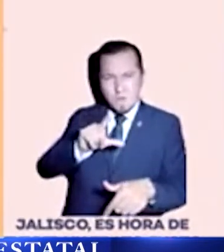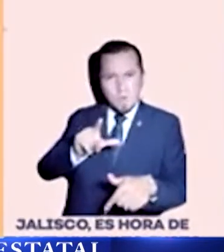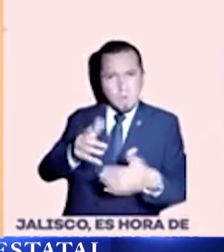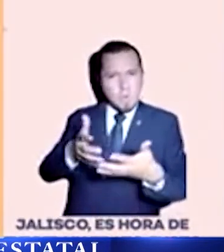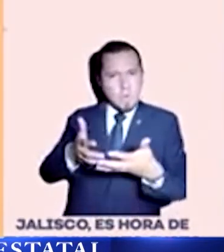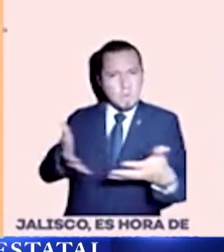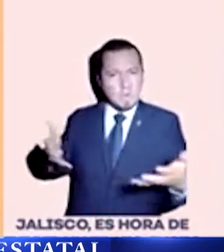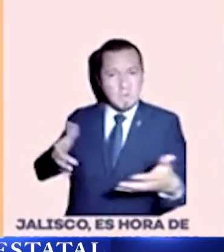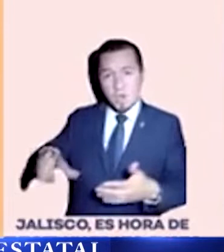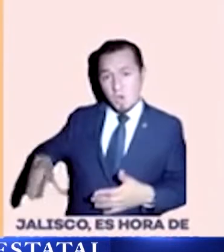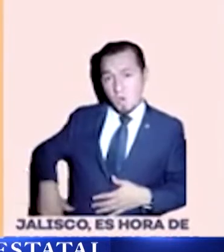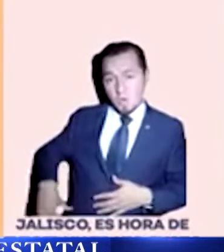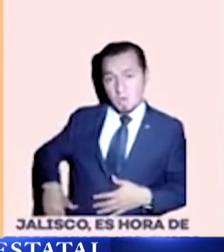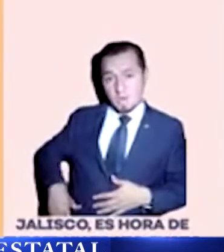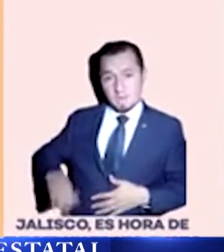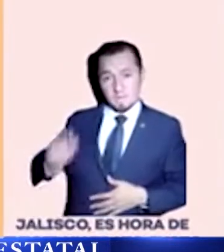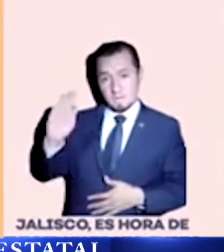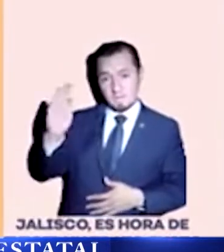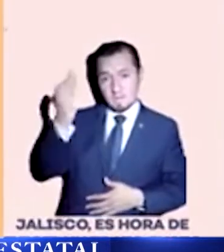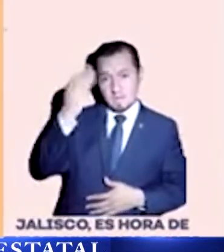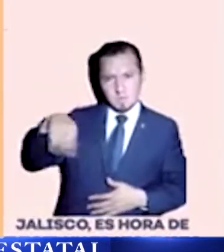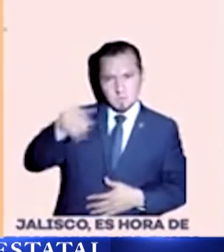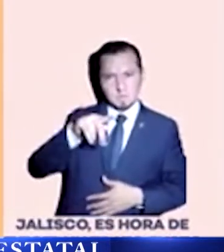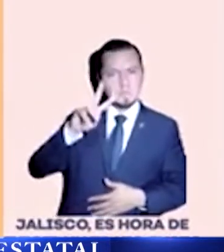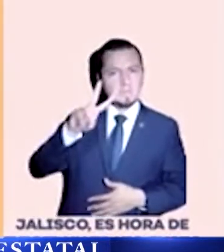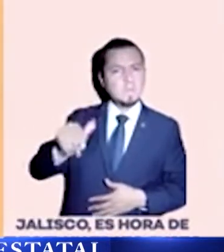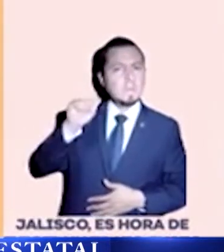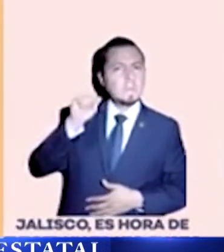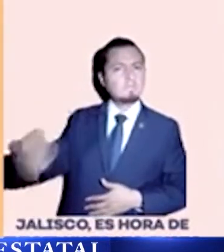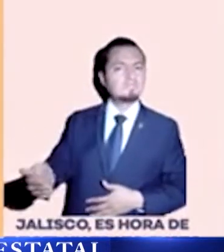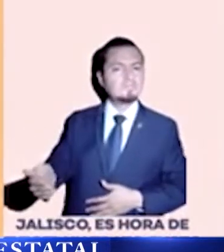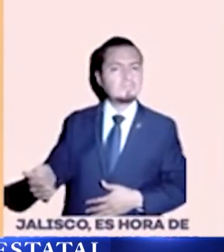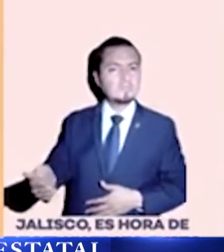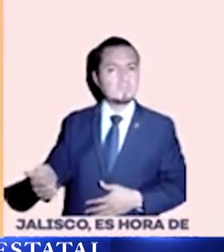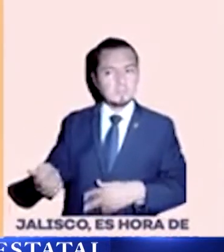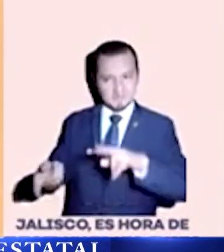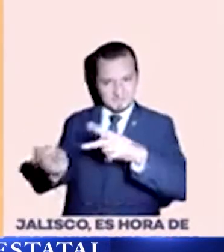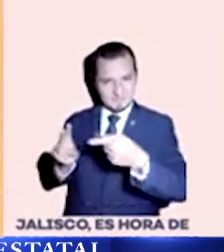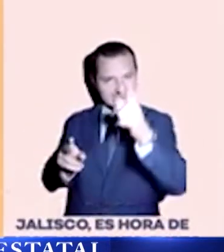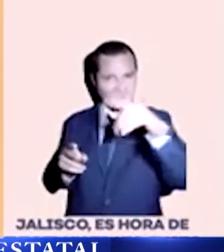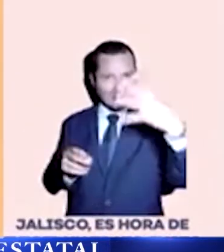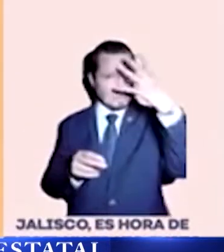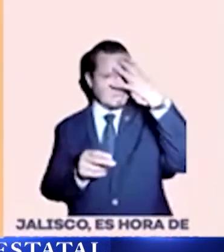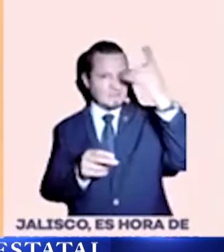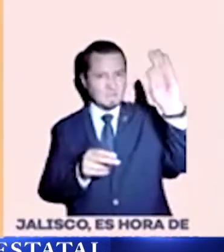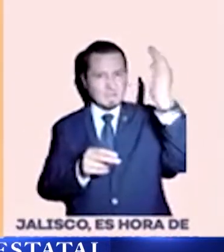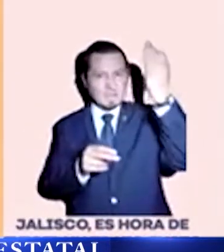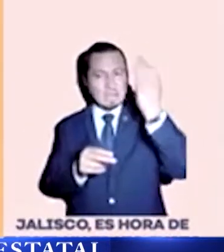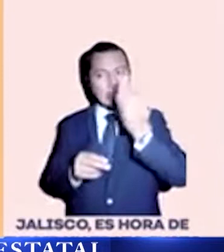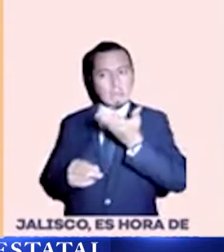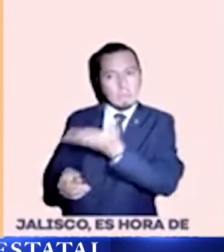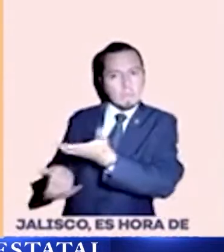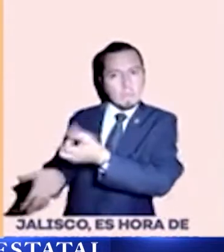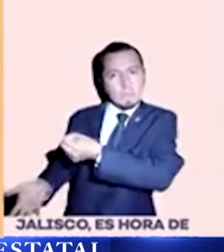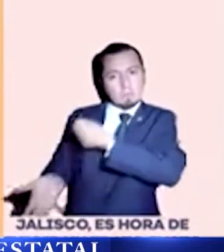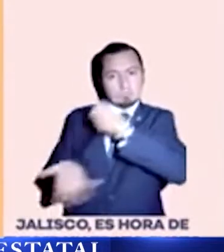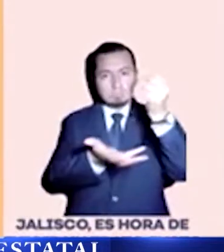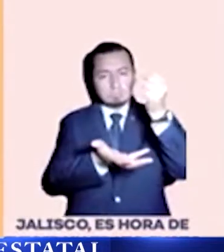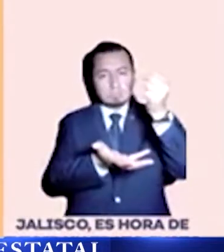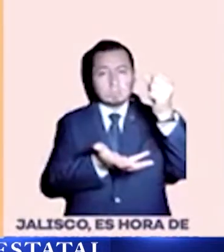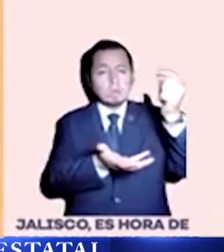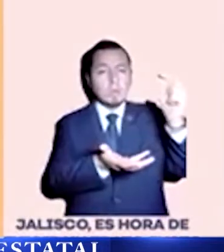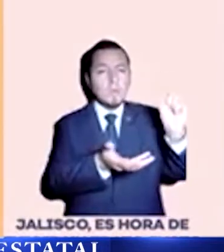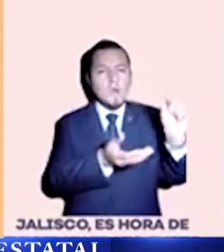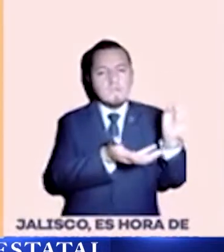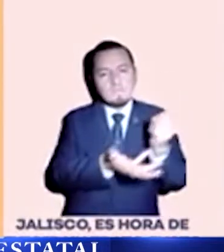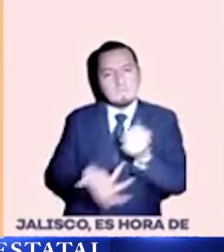que si el gobierno federal le diera a Jalisco no lo que recibe el estado con mayor, que